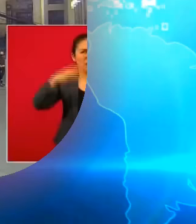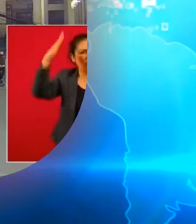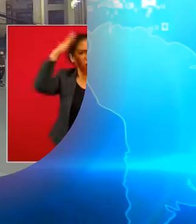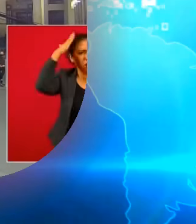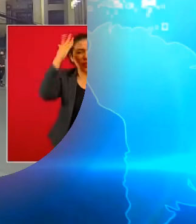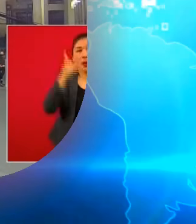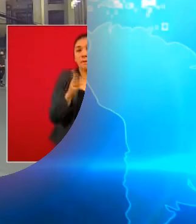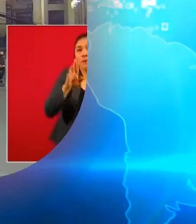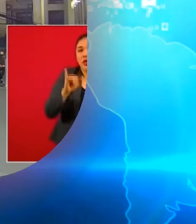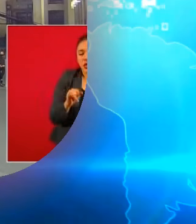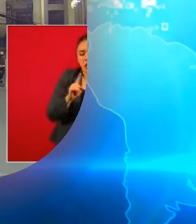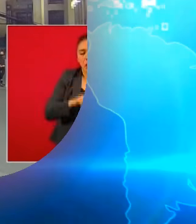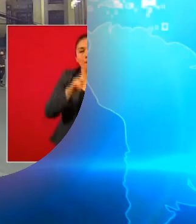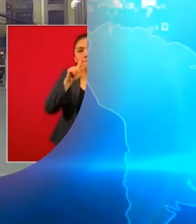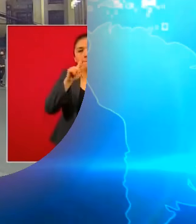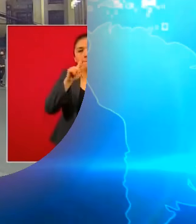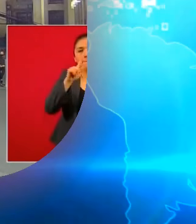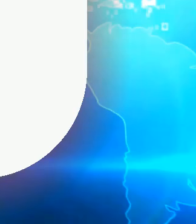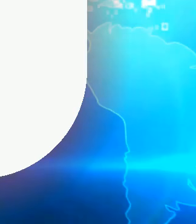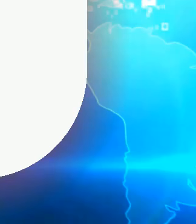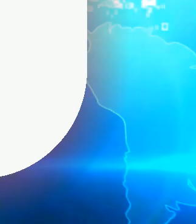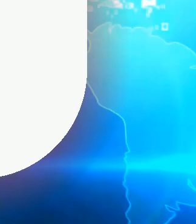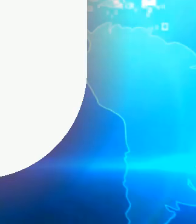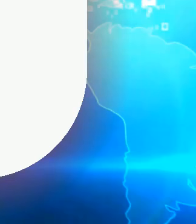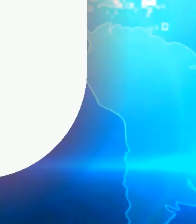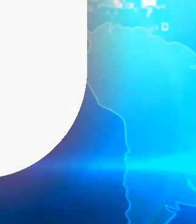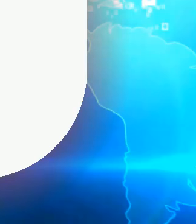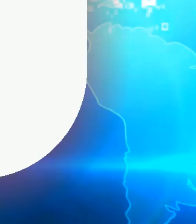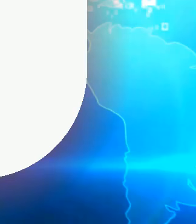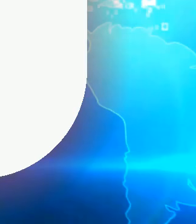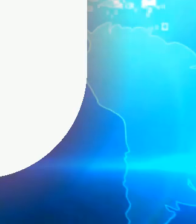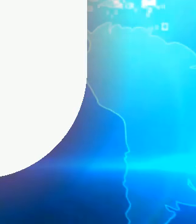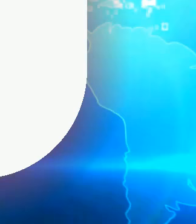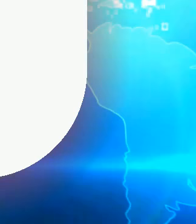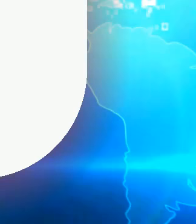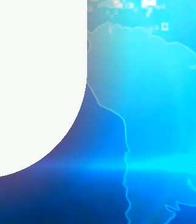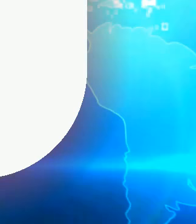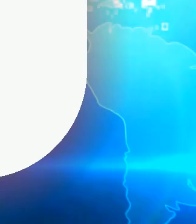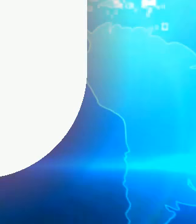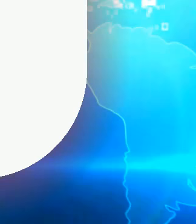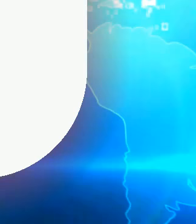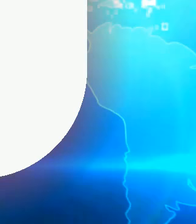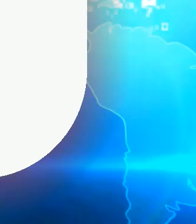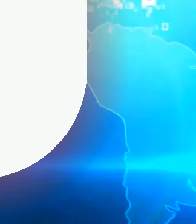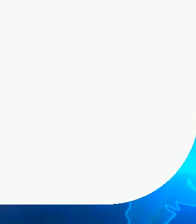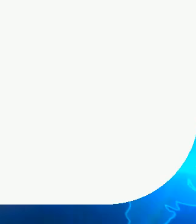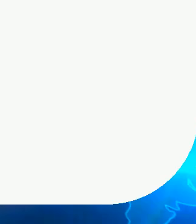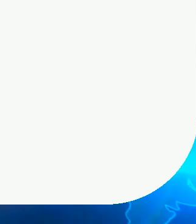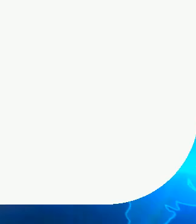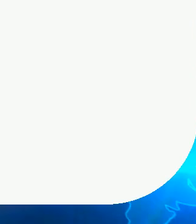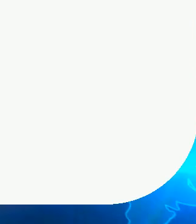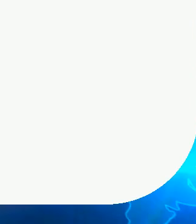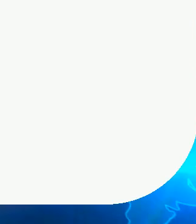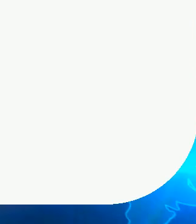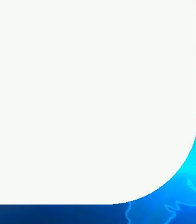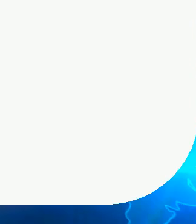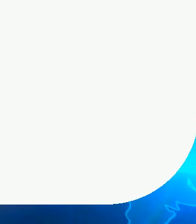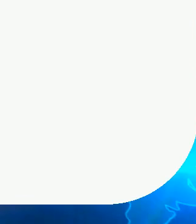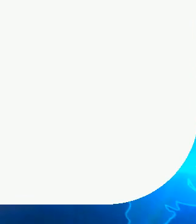PRI, el PAN y el PRD, a través de una videoconferencia, concretaron o dieron el banderazo de salida a esta